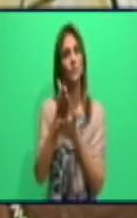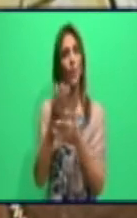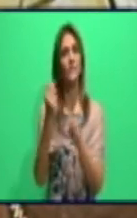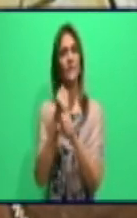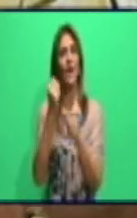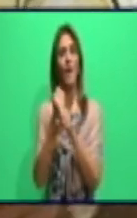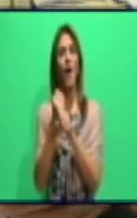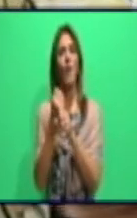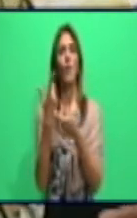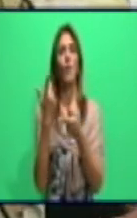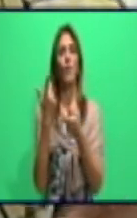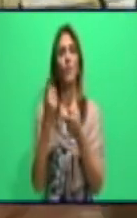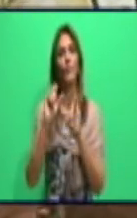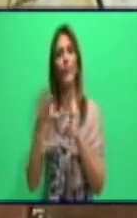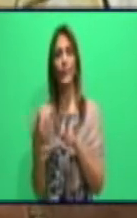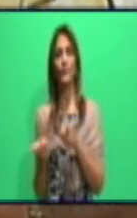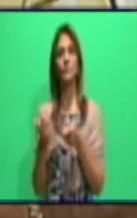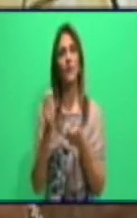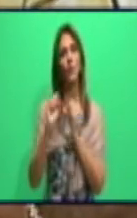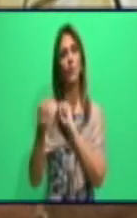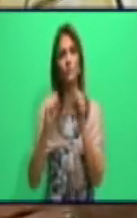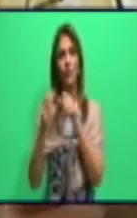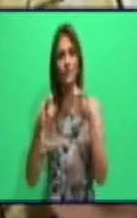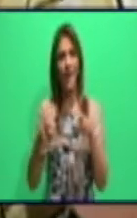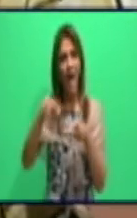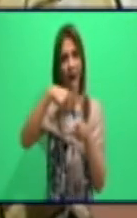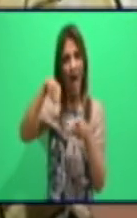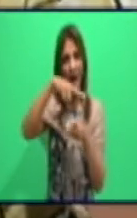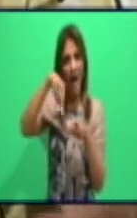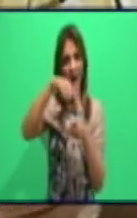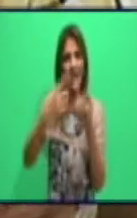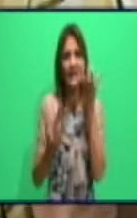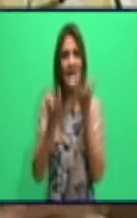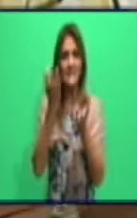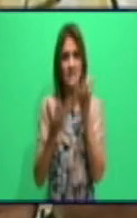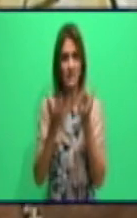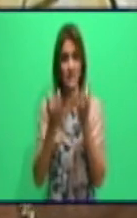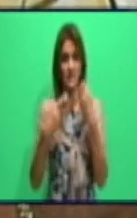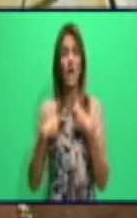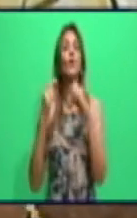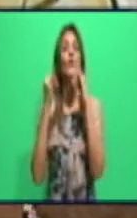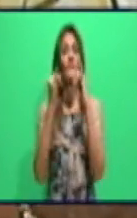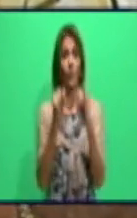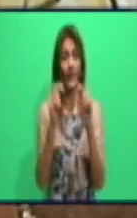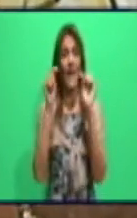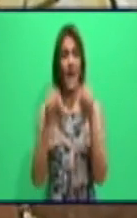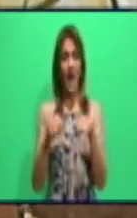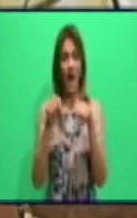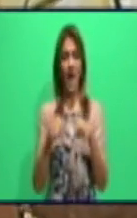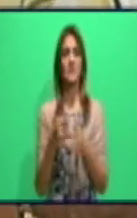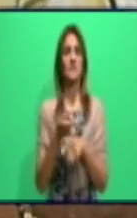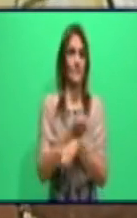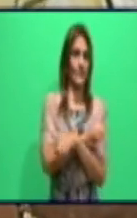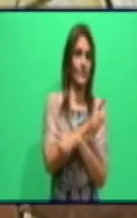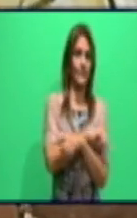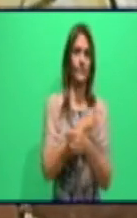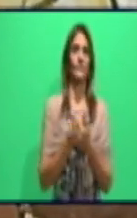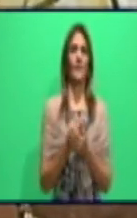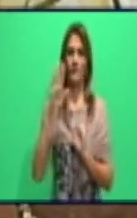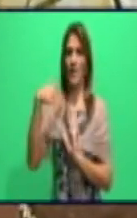de servicio y un informe hace unos días aquí en próximamente por en estos mismos medios informativos daremos el